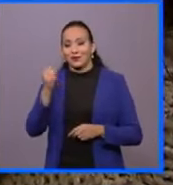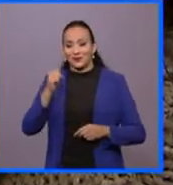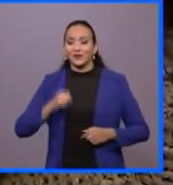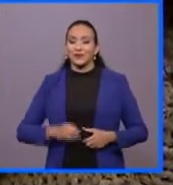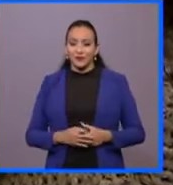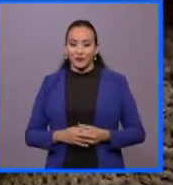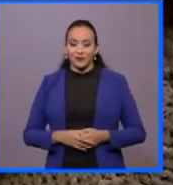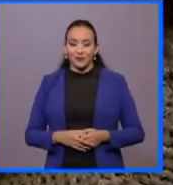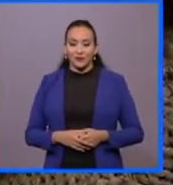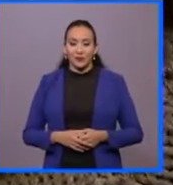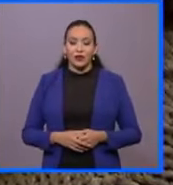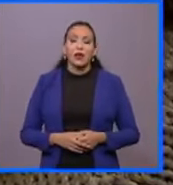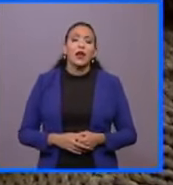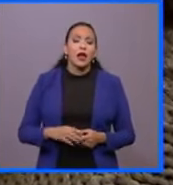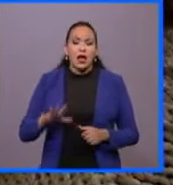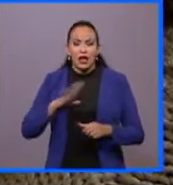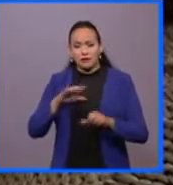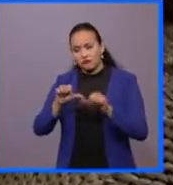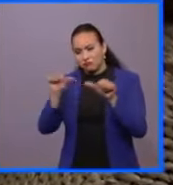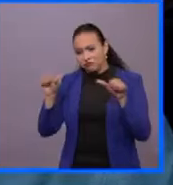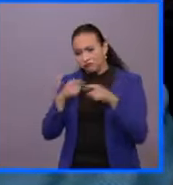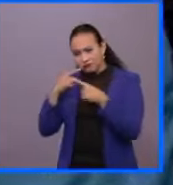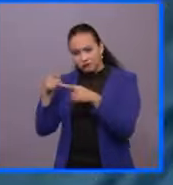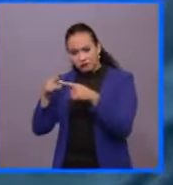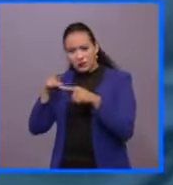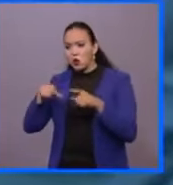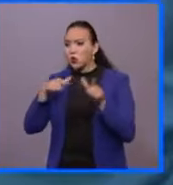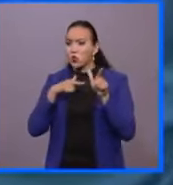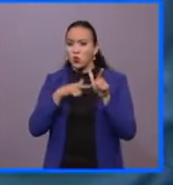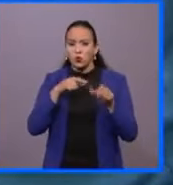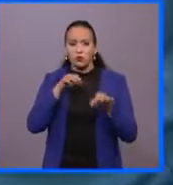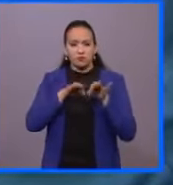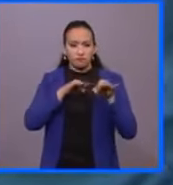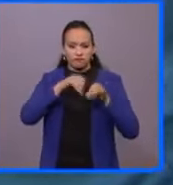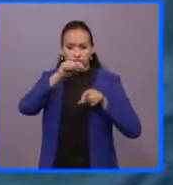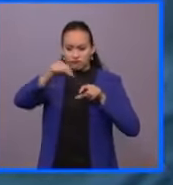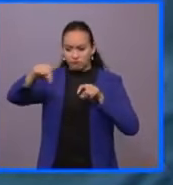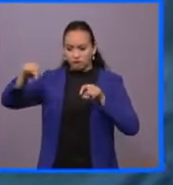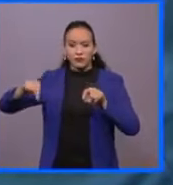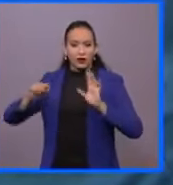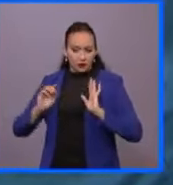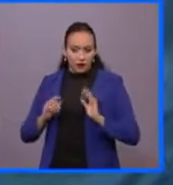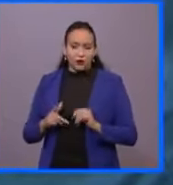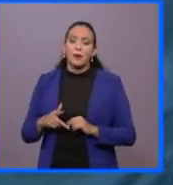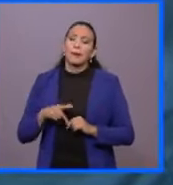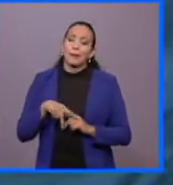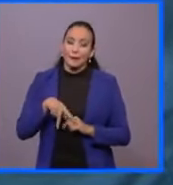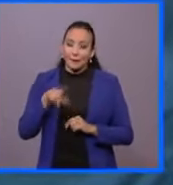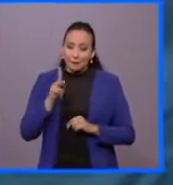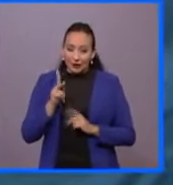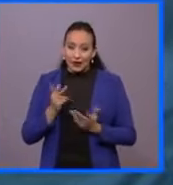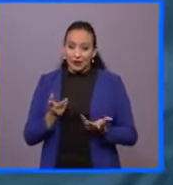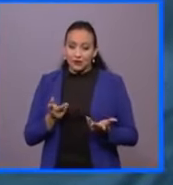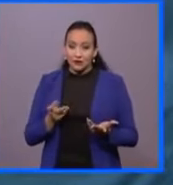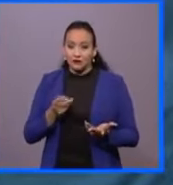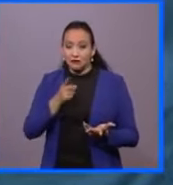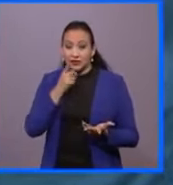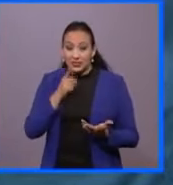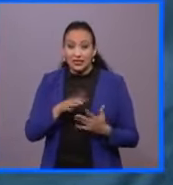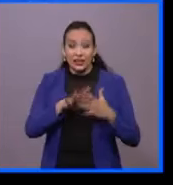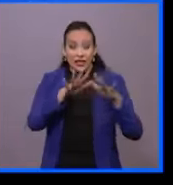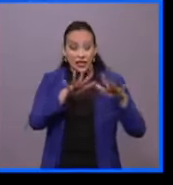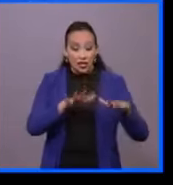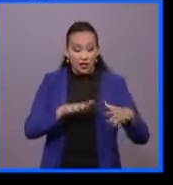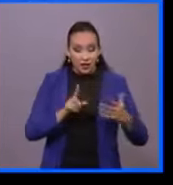de septiembre. Las diversas áreas continuarán con el desahogo de los asuntos de su competencia. Sin embargo, establece que el Pleno